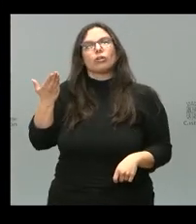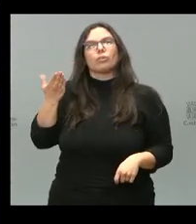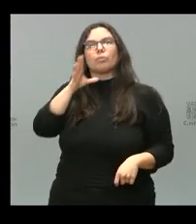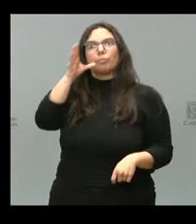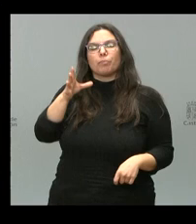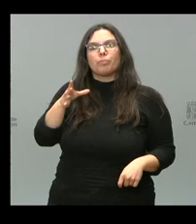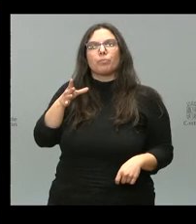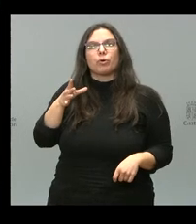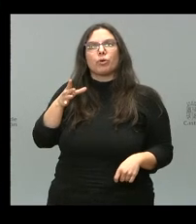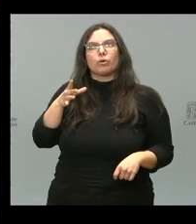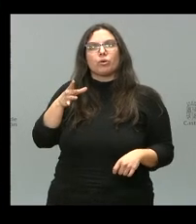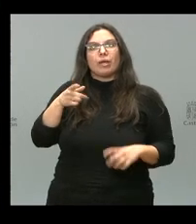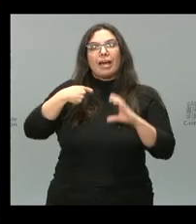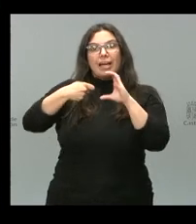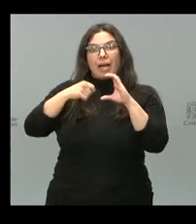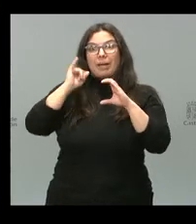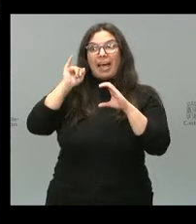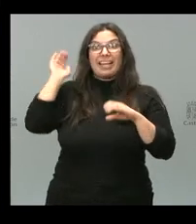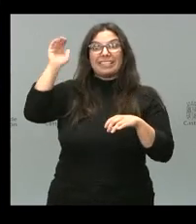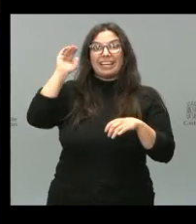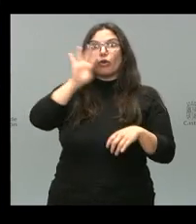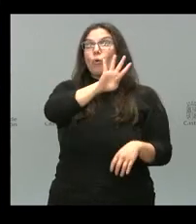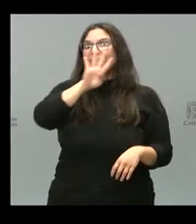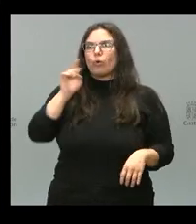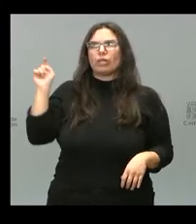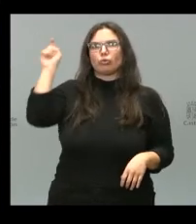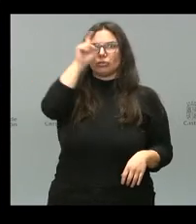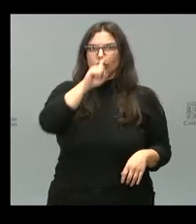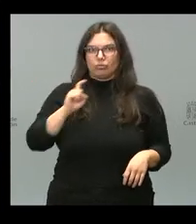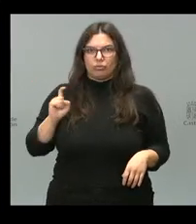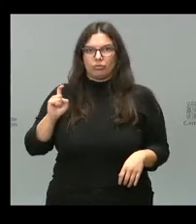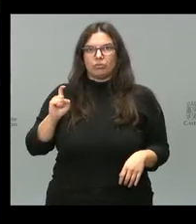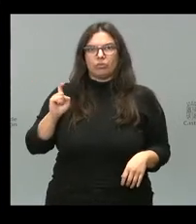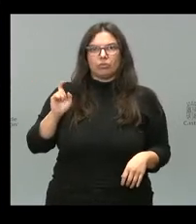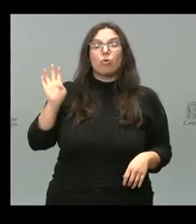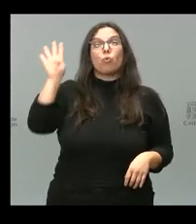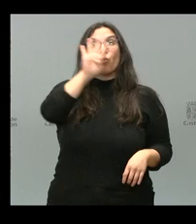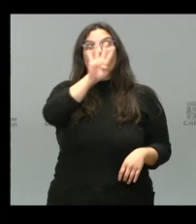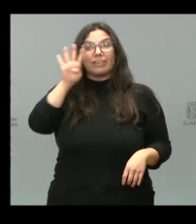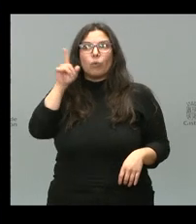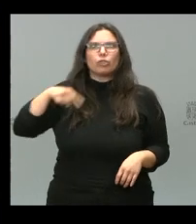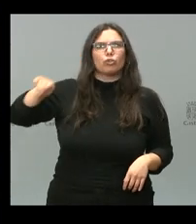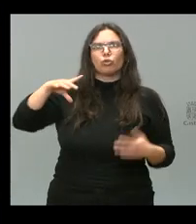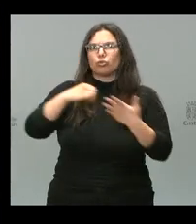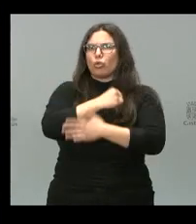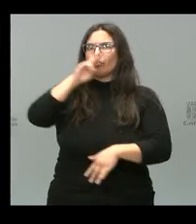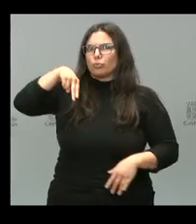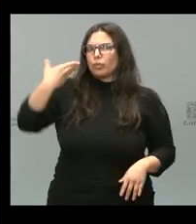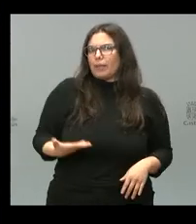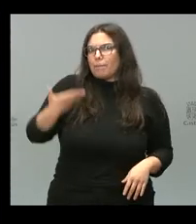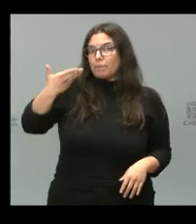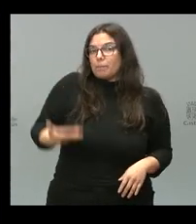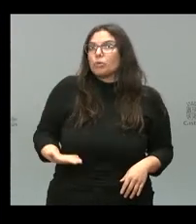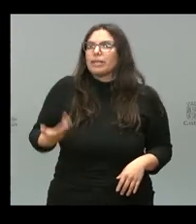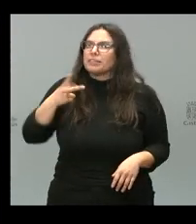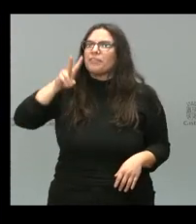tenemos 44 puntos en el exterior 44 puntos que son todos ellos muy importantes y que sirven de plataforma y